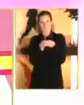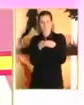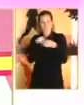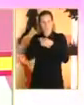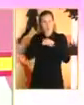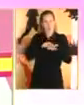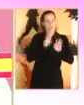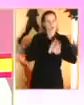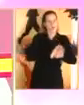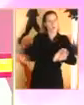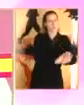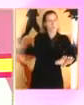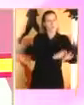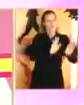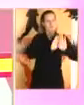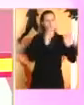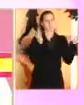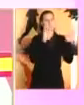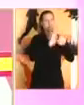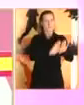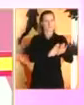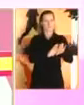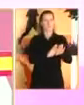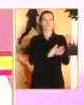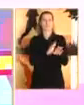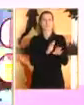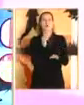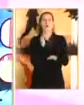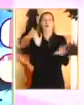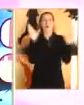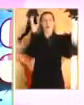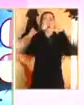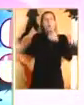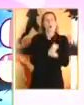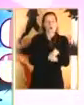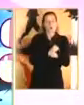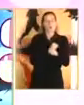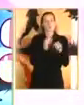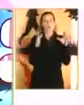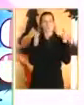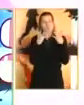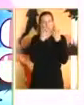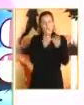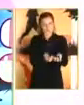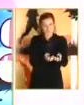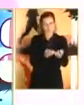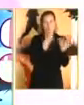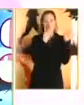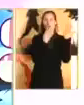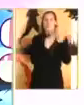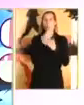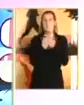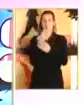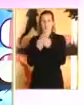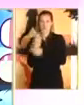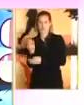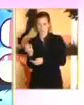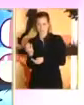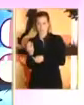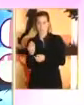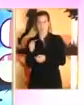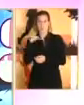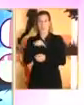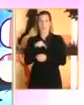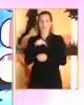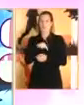durante 9 días y 9 noches. Oscuro y seco. Y este es el resultado. Esto ya lleva 9 días y 9 noches, está en contacto con el sol, con lo cual el aceite de